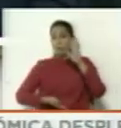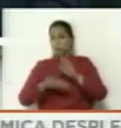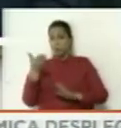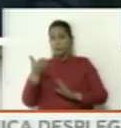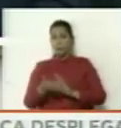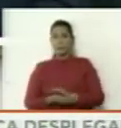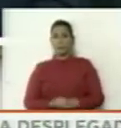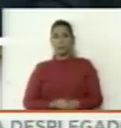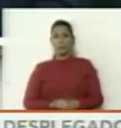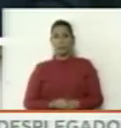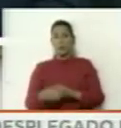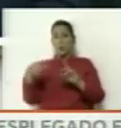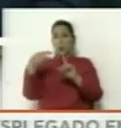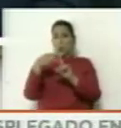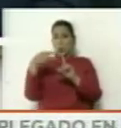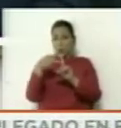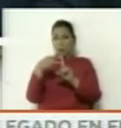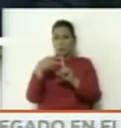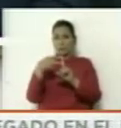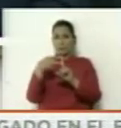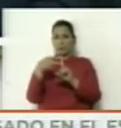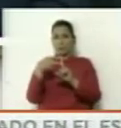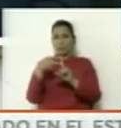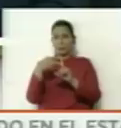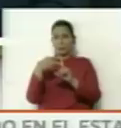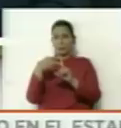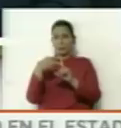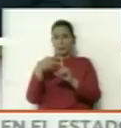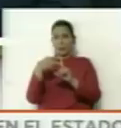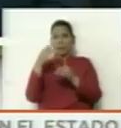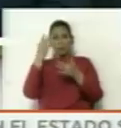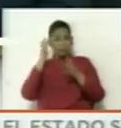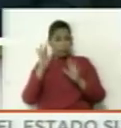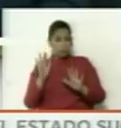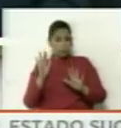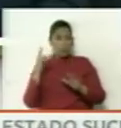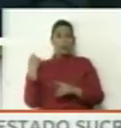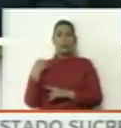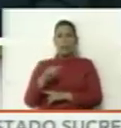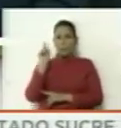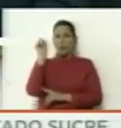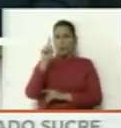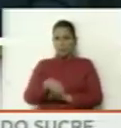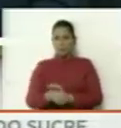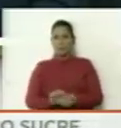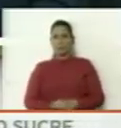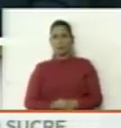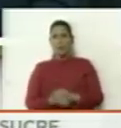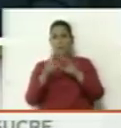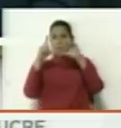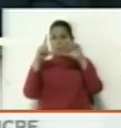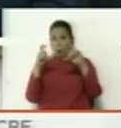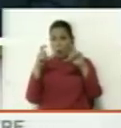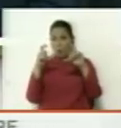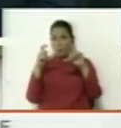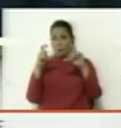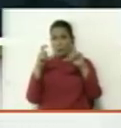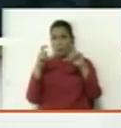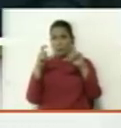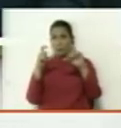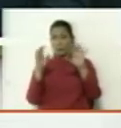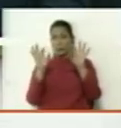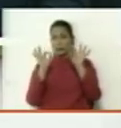al Hotel Penélope, sino que tenemos también una fotografía